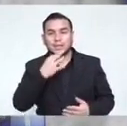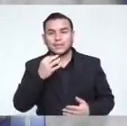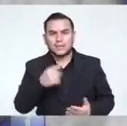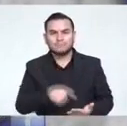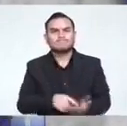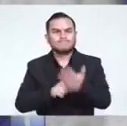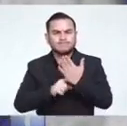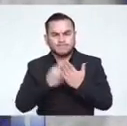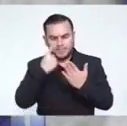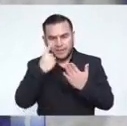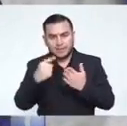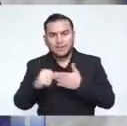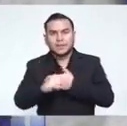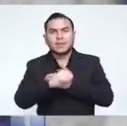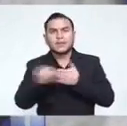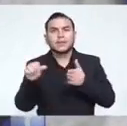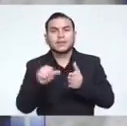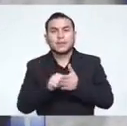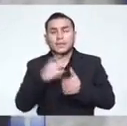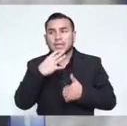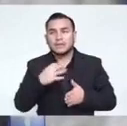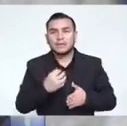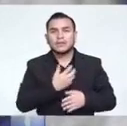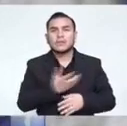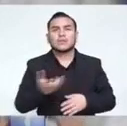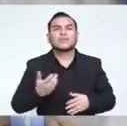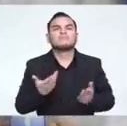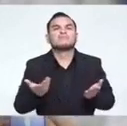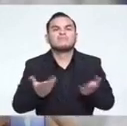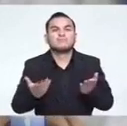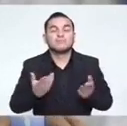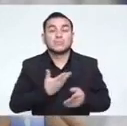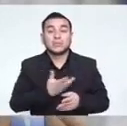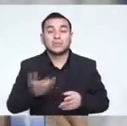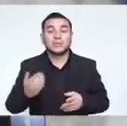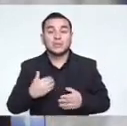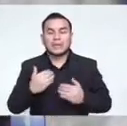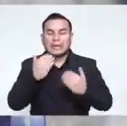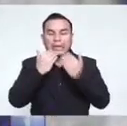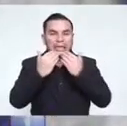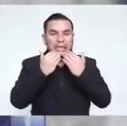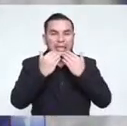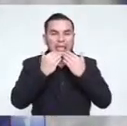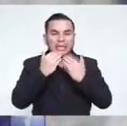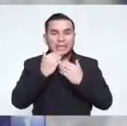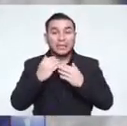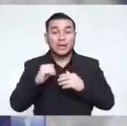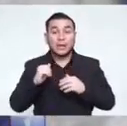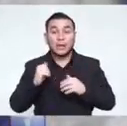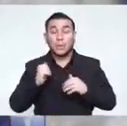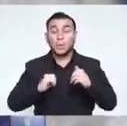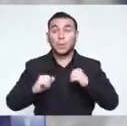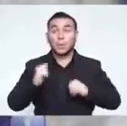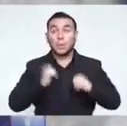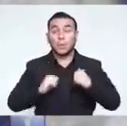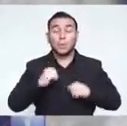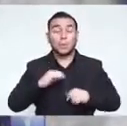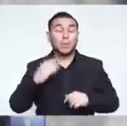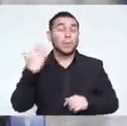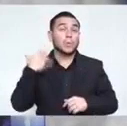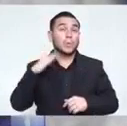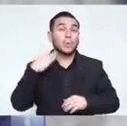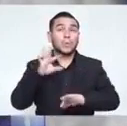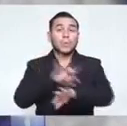eso. Van a salir seguramente con sus leguleyadas y con sus experiencias de diputados, hablando